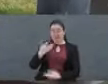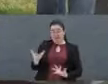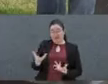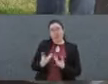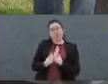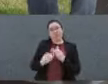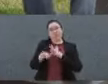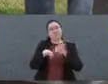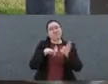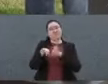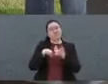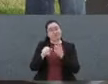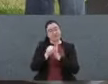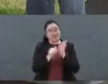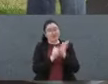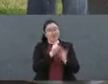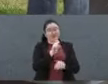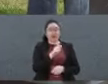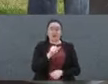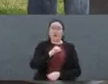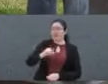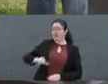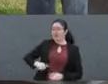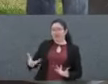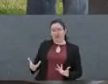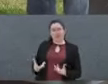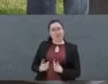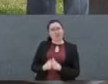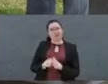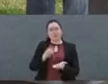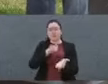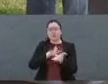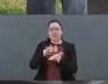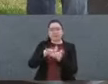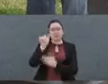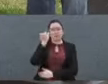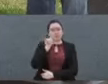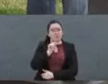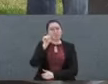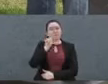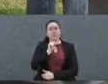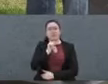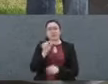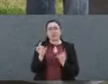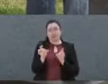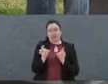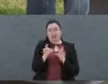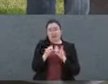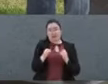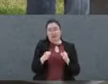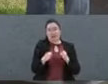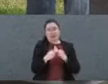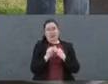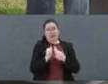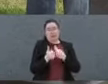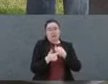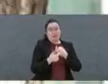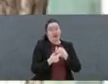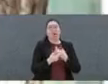sistema de aguas y la alcaldía siempre nos apoyamos en emergencias y en temas que se